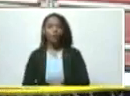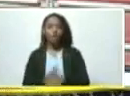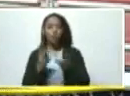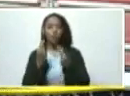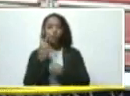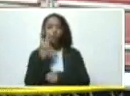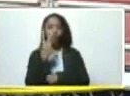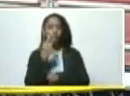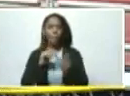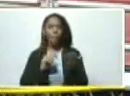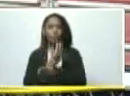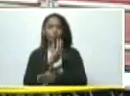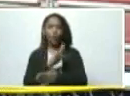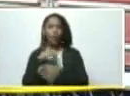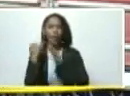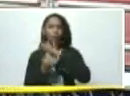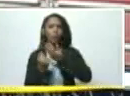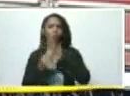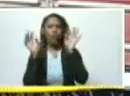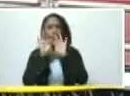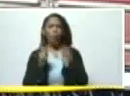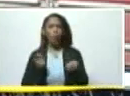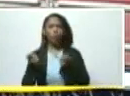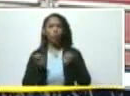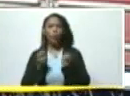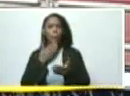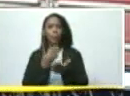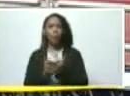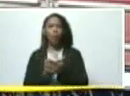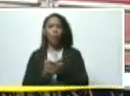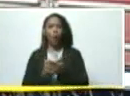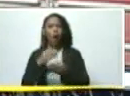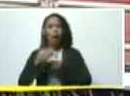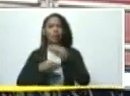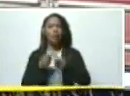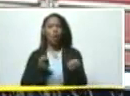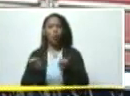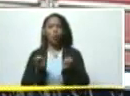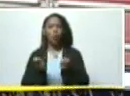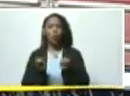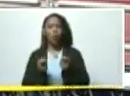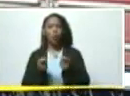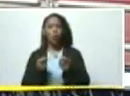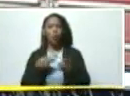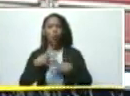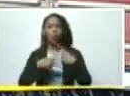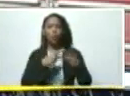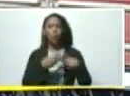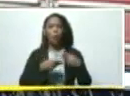2, impulso de instrumentos y mecanismos de control que permitan motorizar y regular los